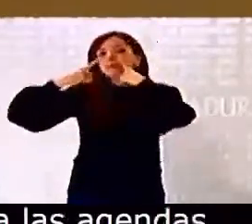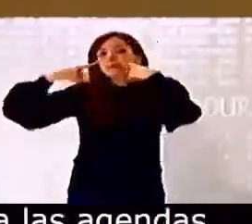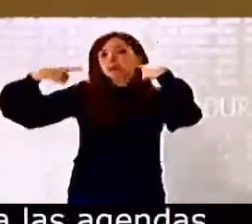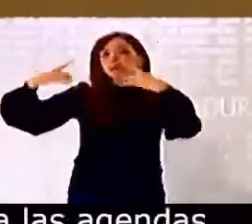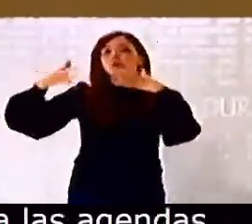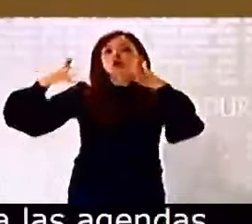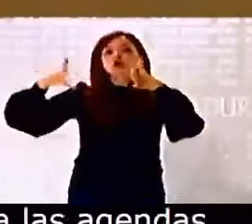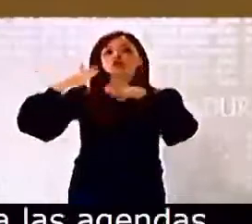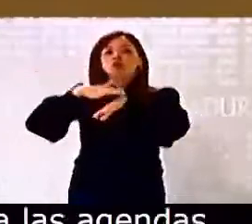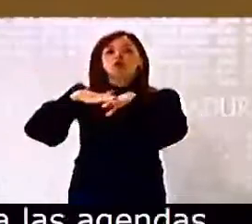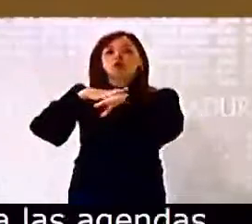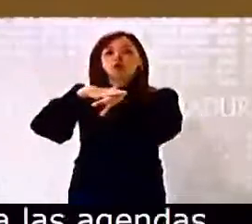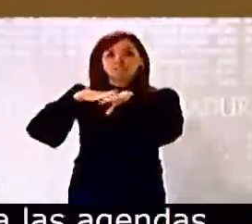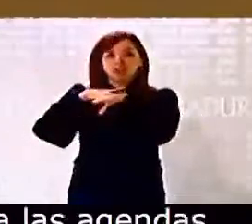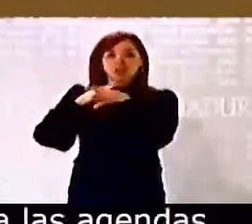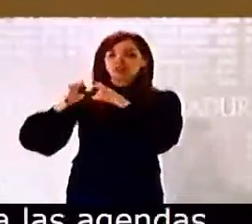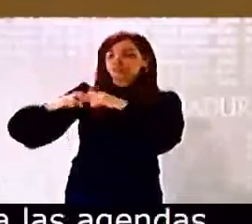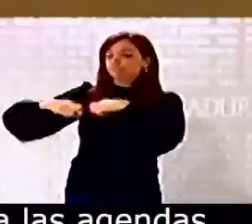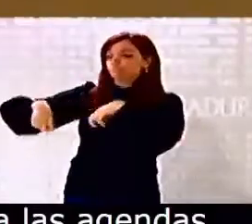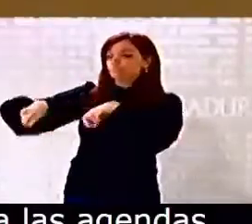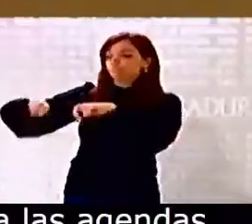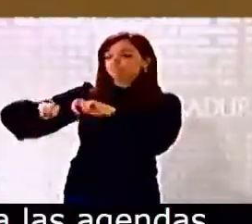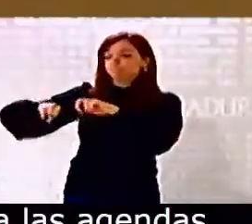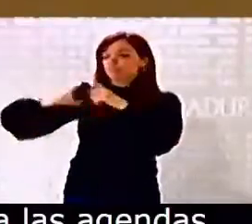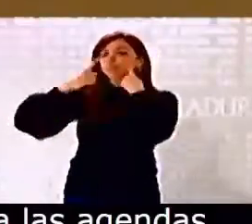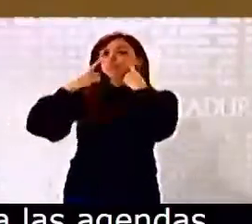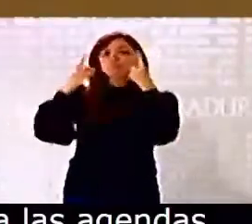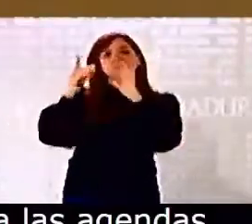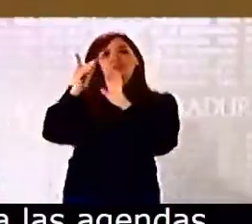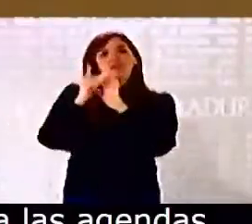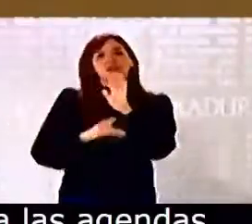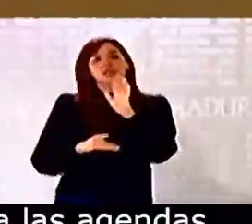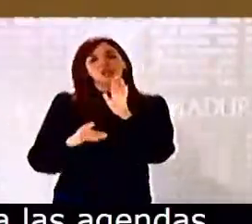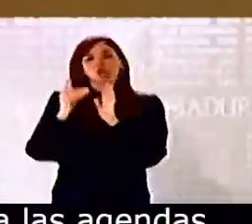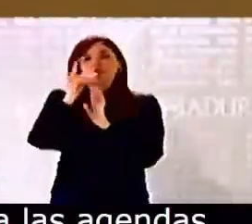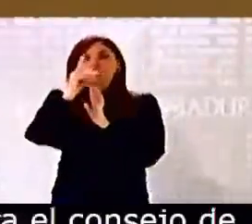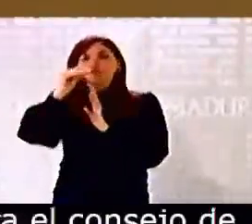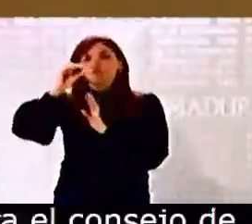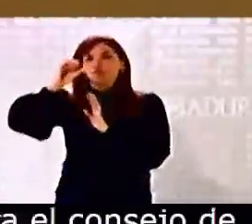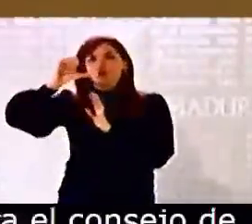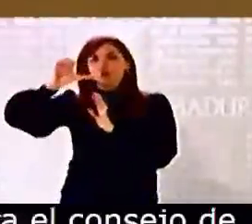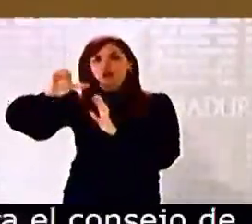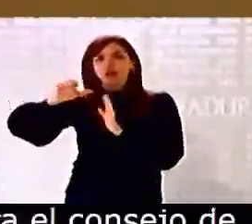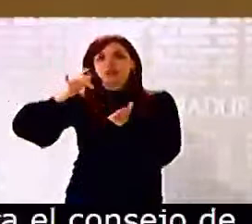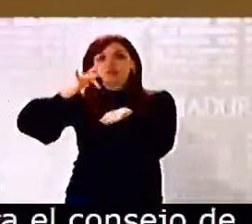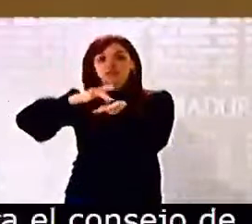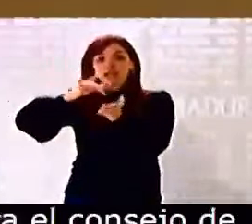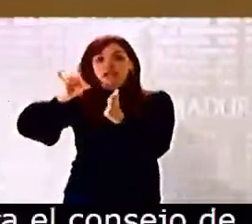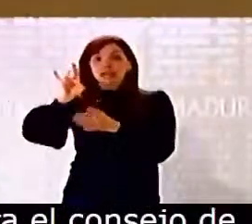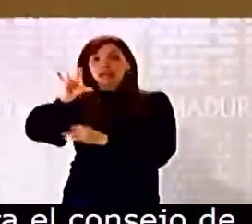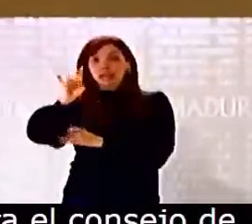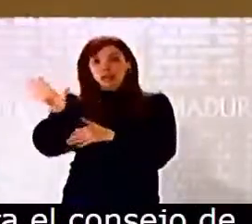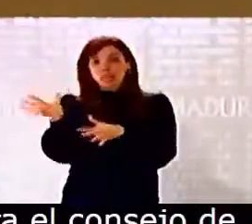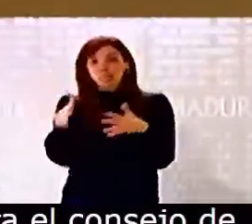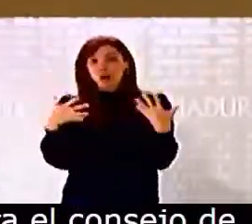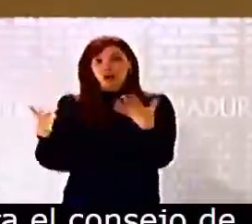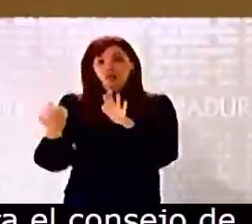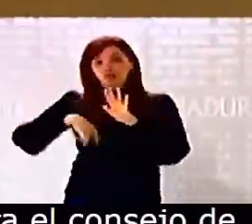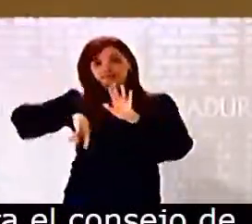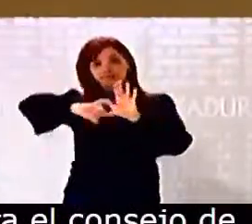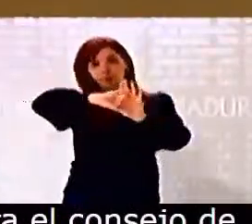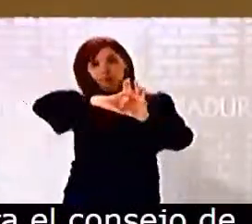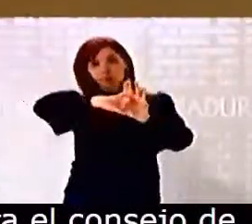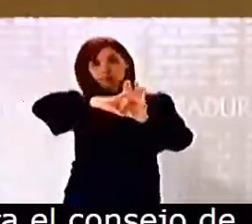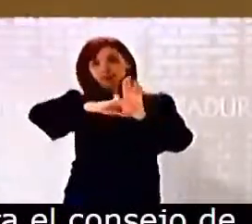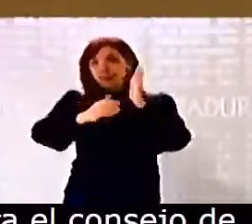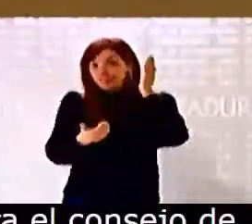de Gobierno y publicábamos ese primer decreto en el Diario Oficial de Extremadura con fecha 15 de marzo, aquel día no tuvimos